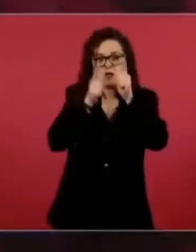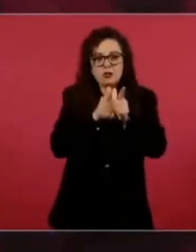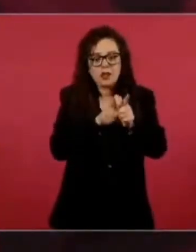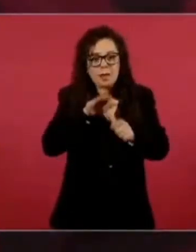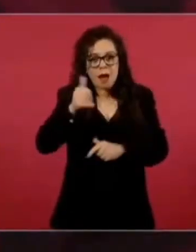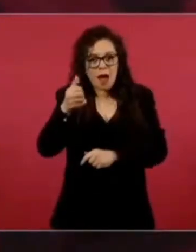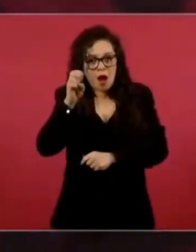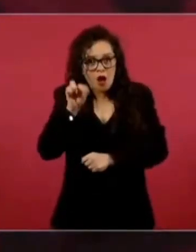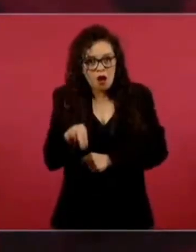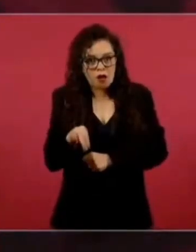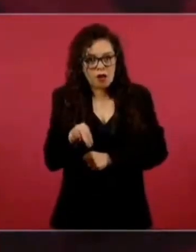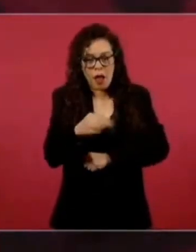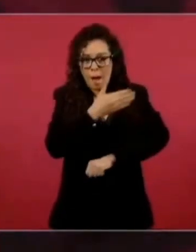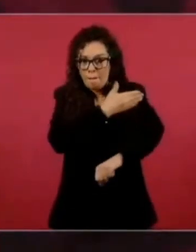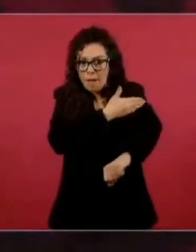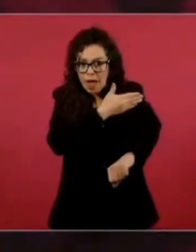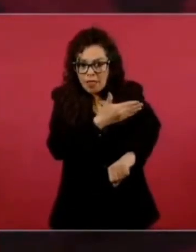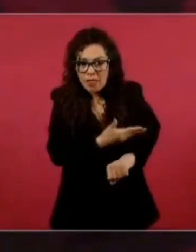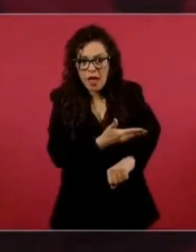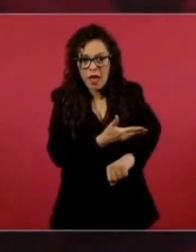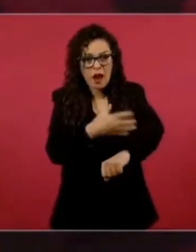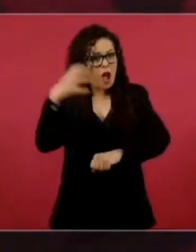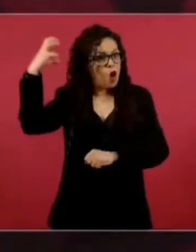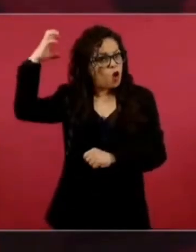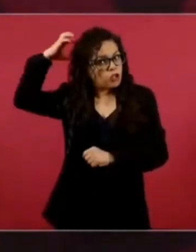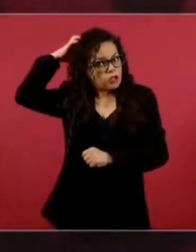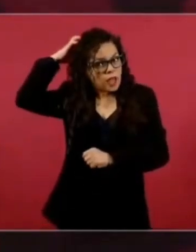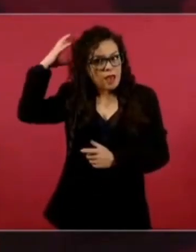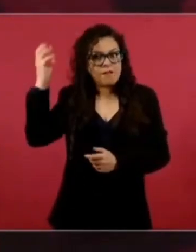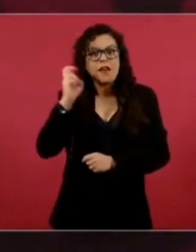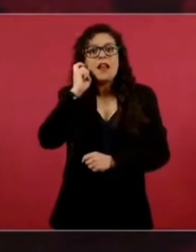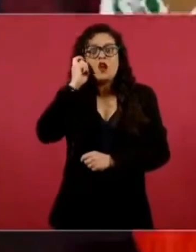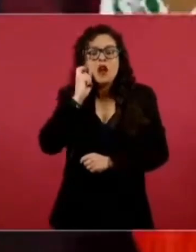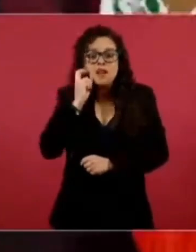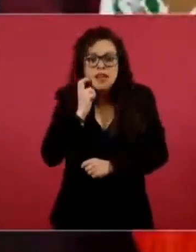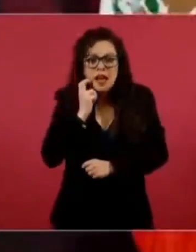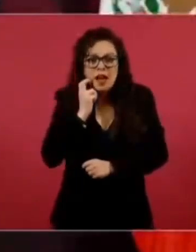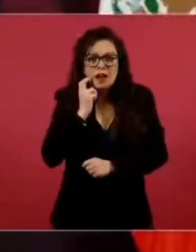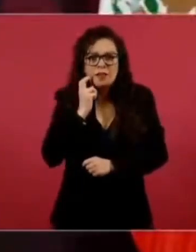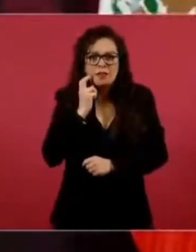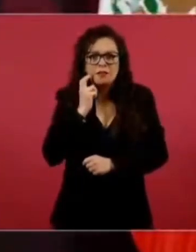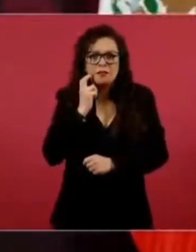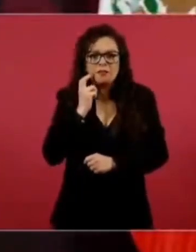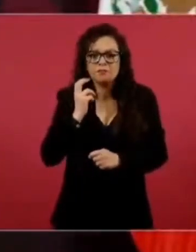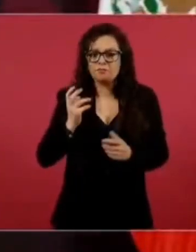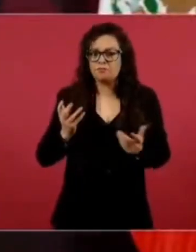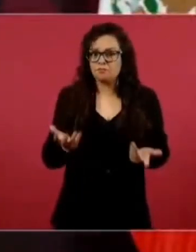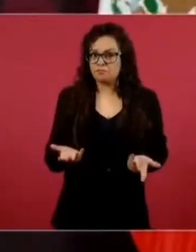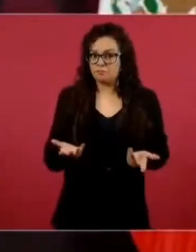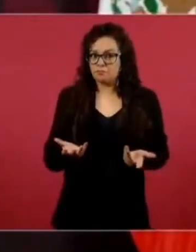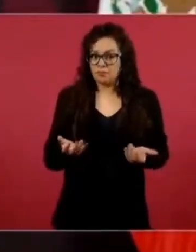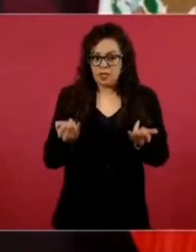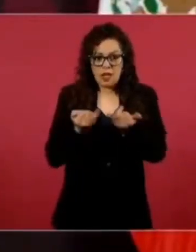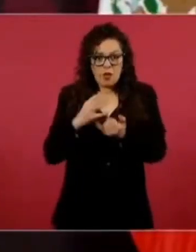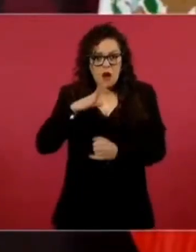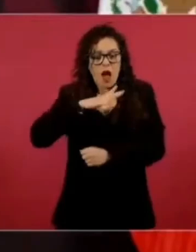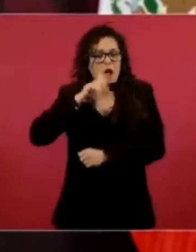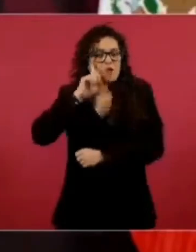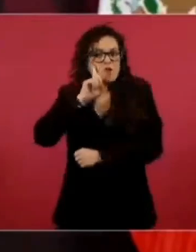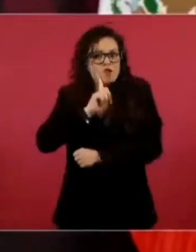Madero, Josefa Ortiz de Domínguez, Leona Vicario, para incluir mujeres, Carmen